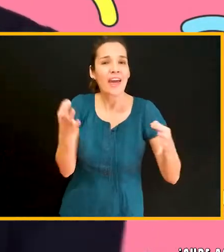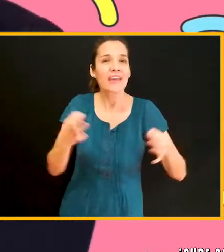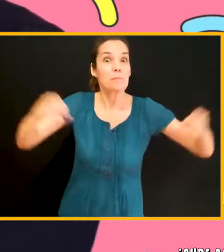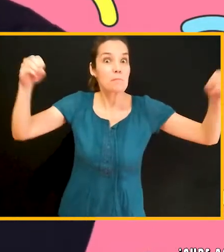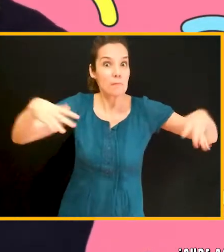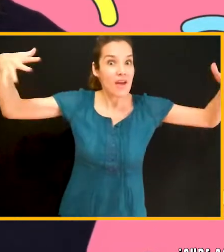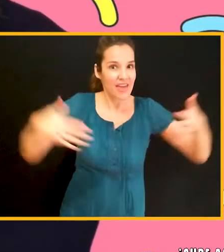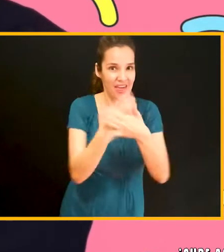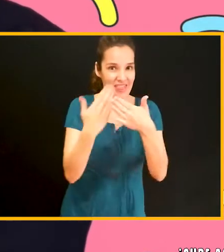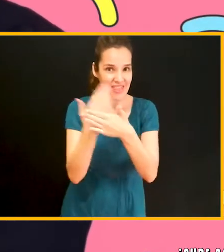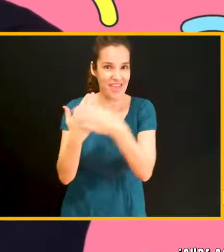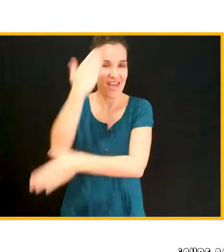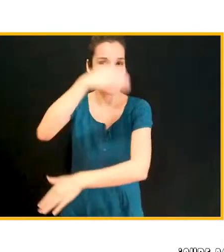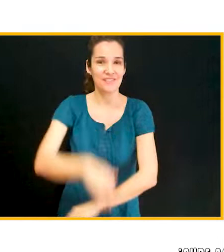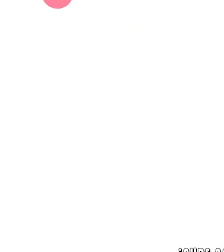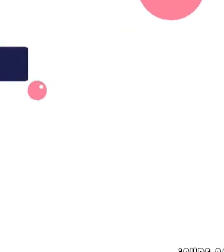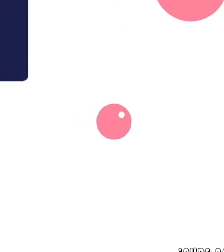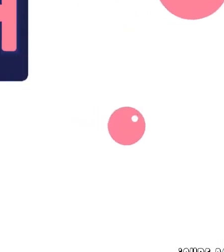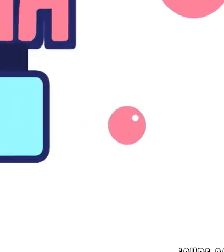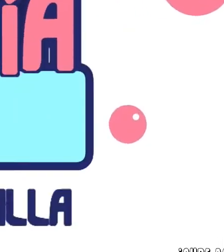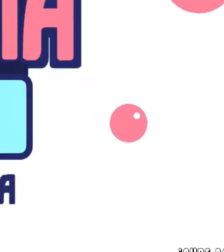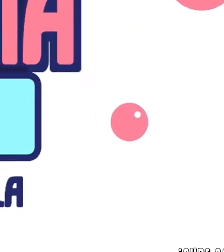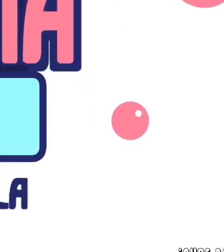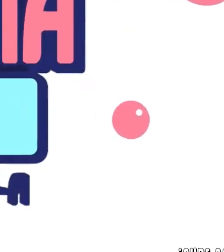cada día.